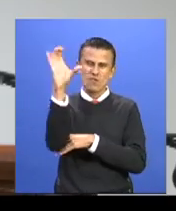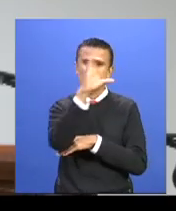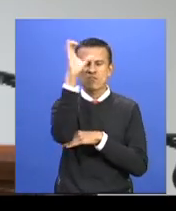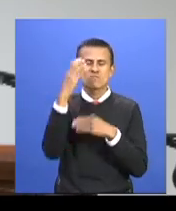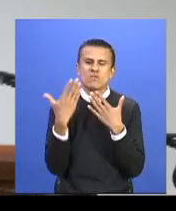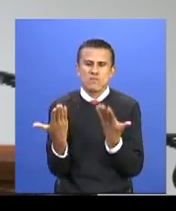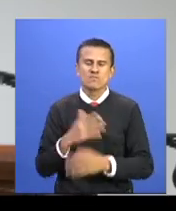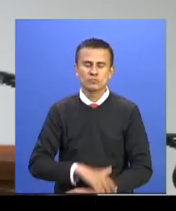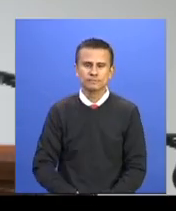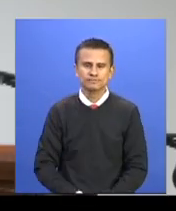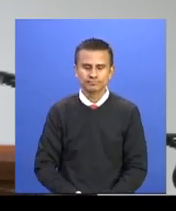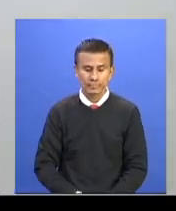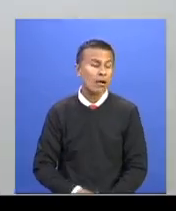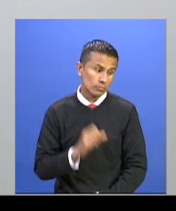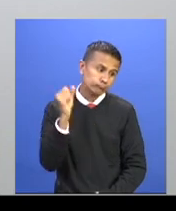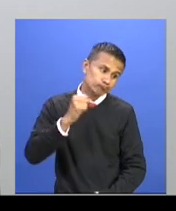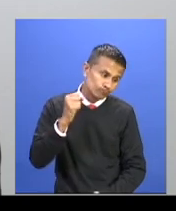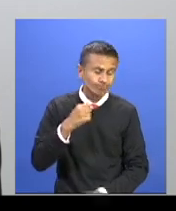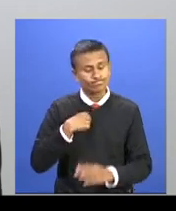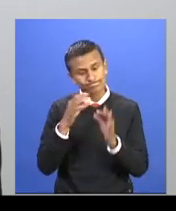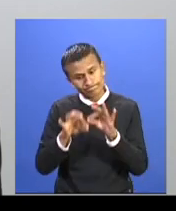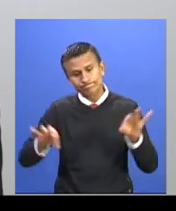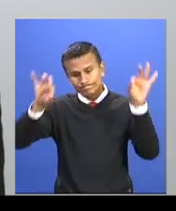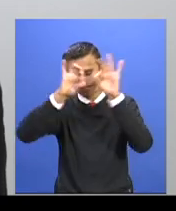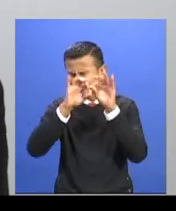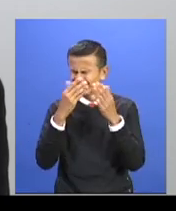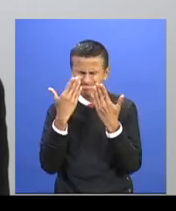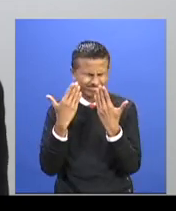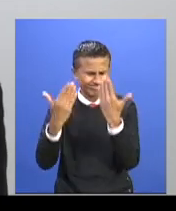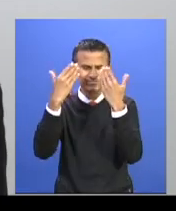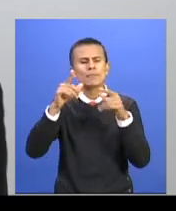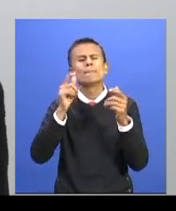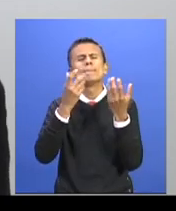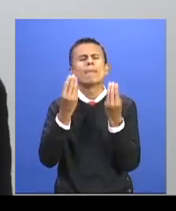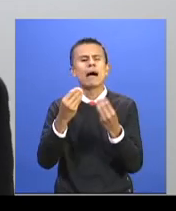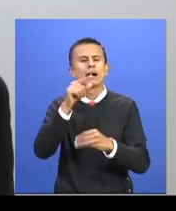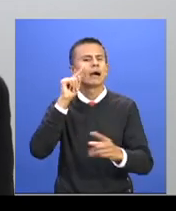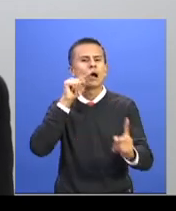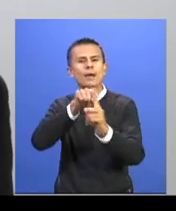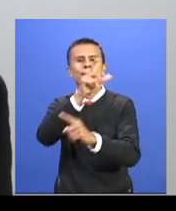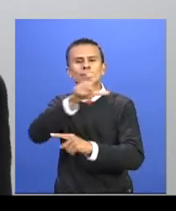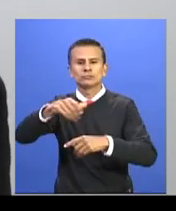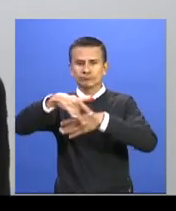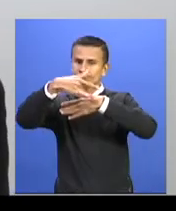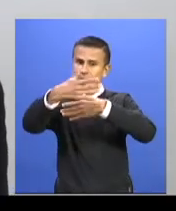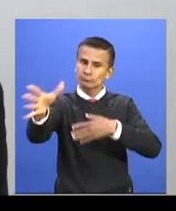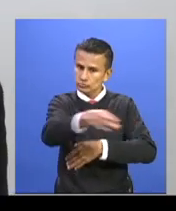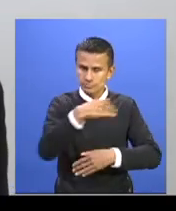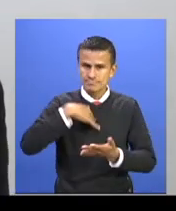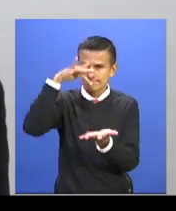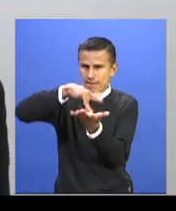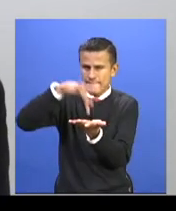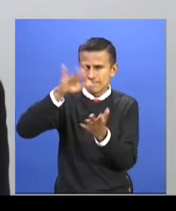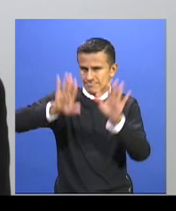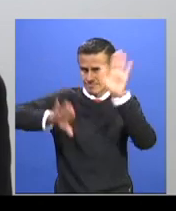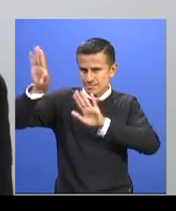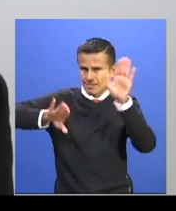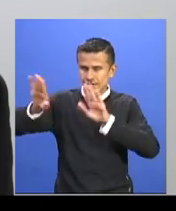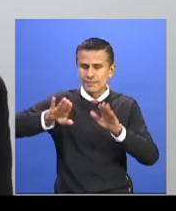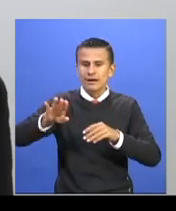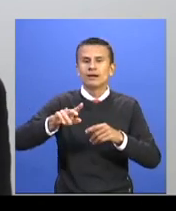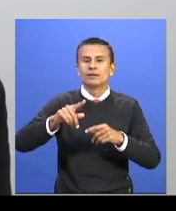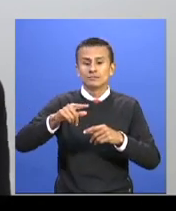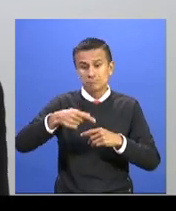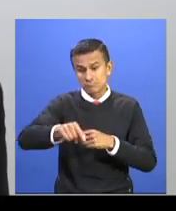sistema electoral colombiano. Es muy importante para que sea un incentivo de participación en